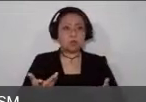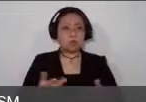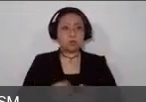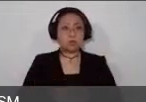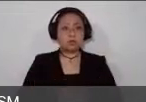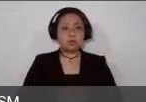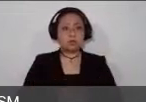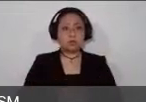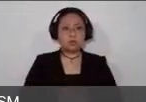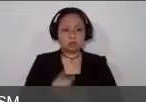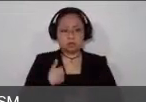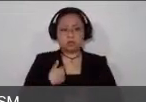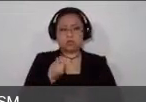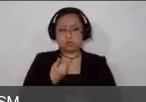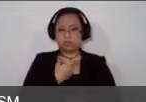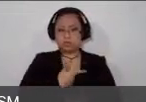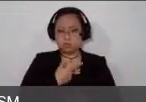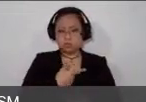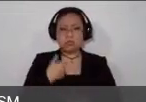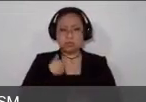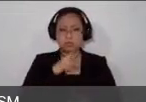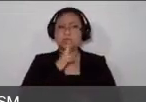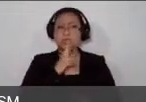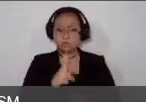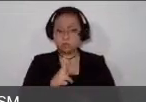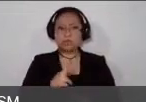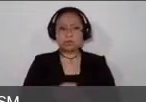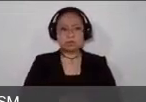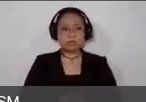con mucho gusto le responderé